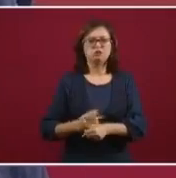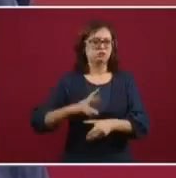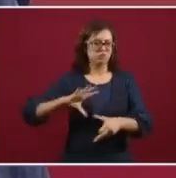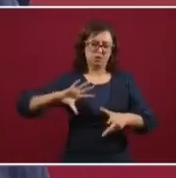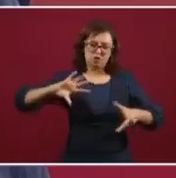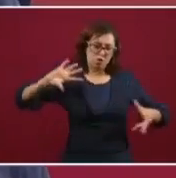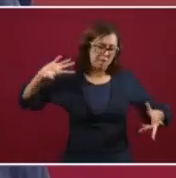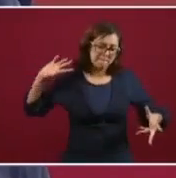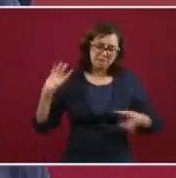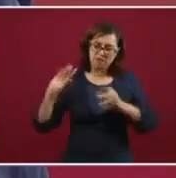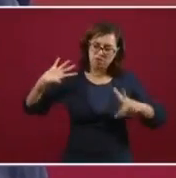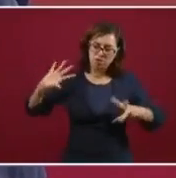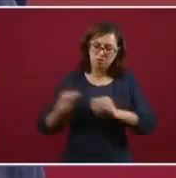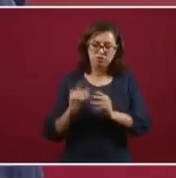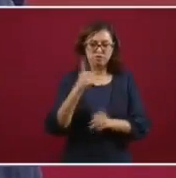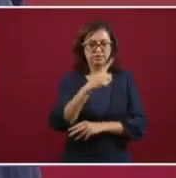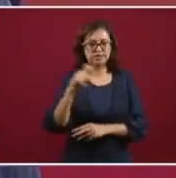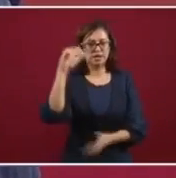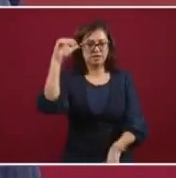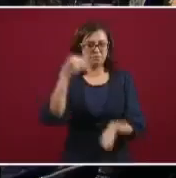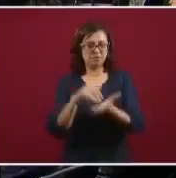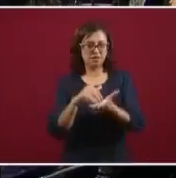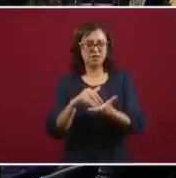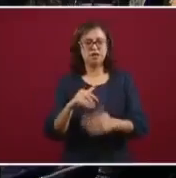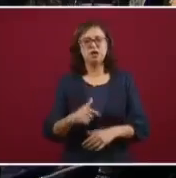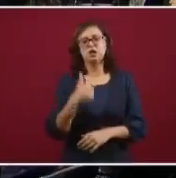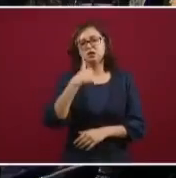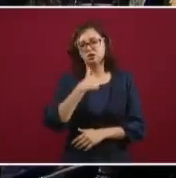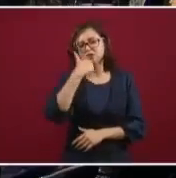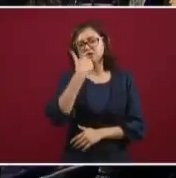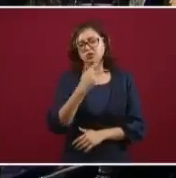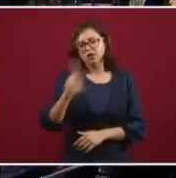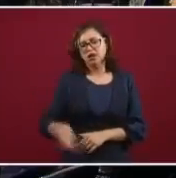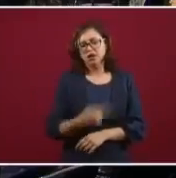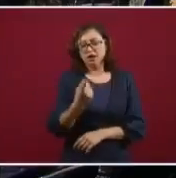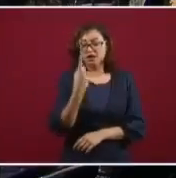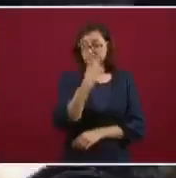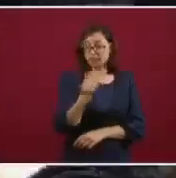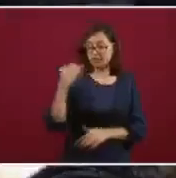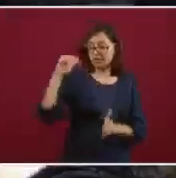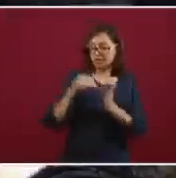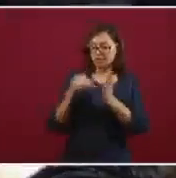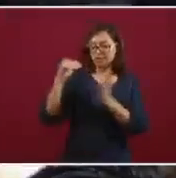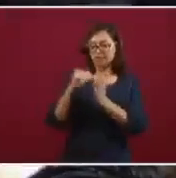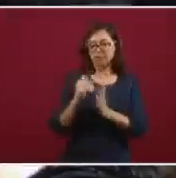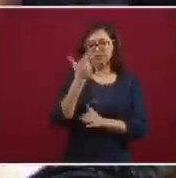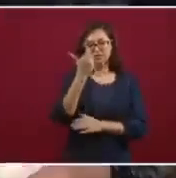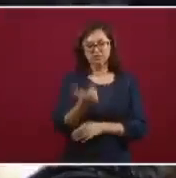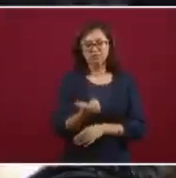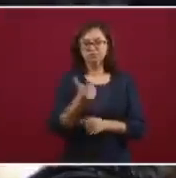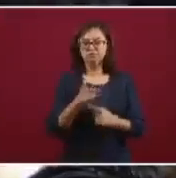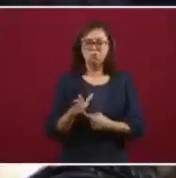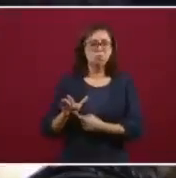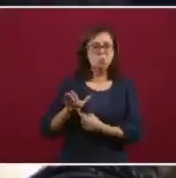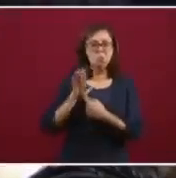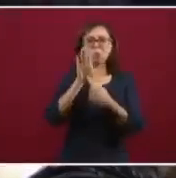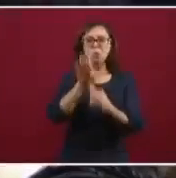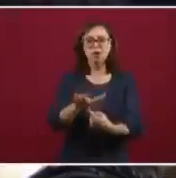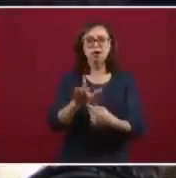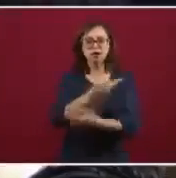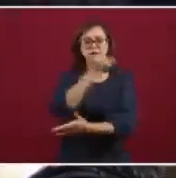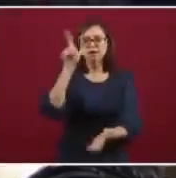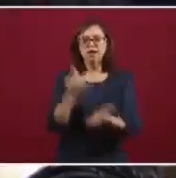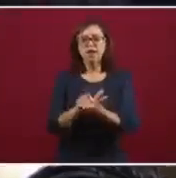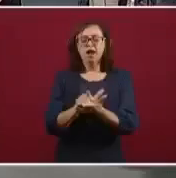mil. La pregunta sería muy concreta en el sentido de por qué estos 100 mil millones aproximadamente no se ven reflejados en la